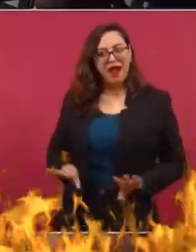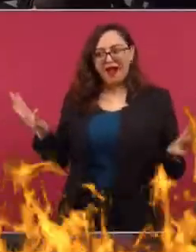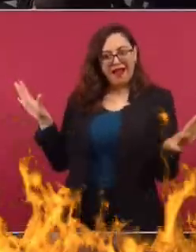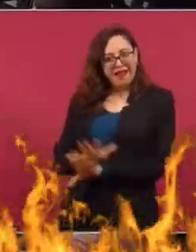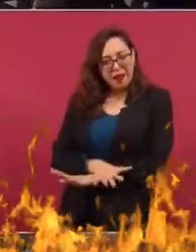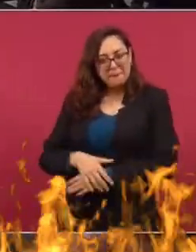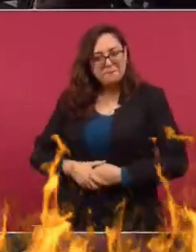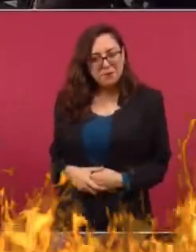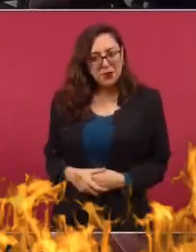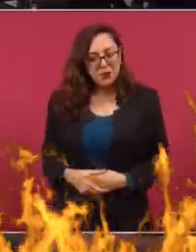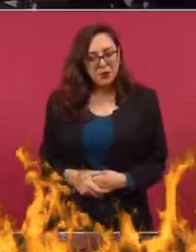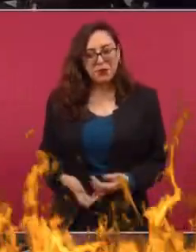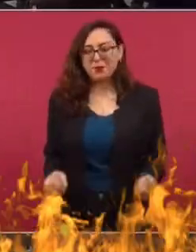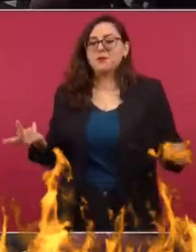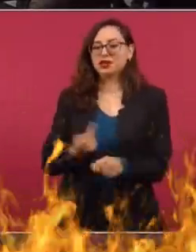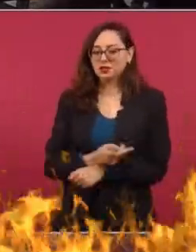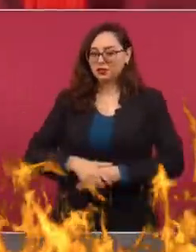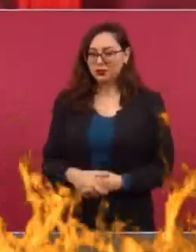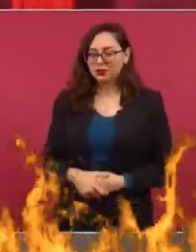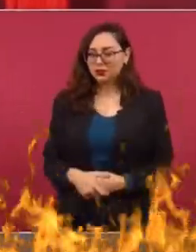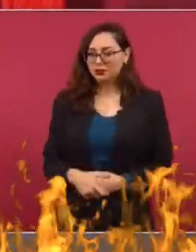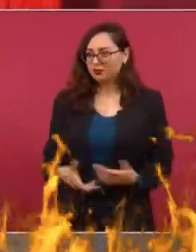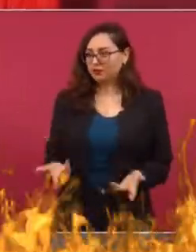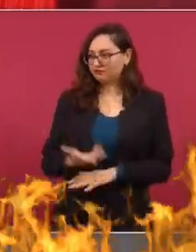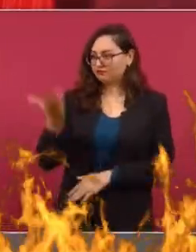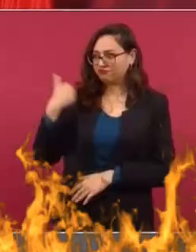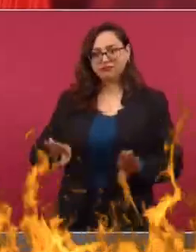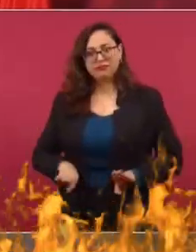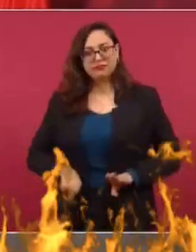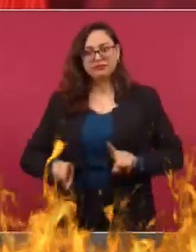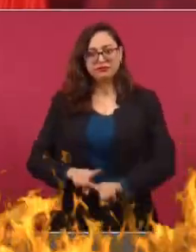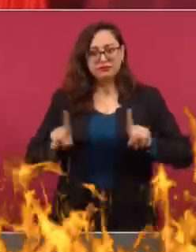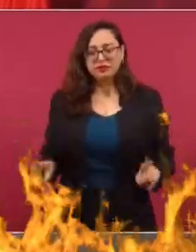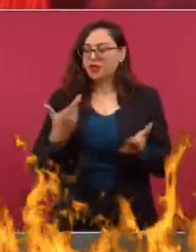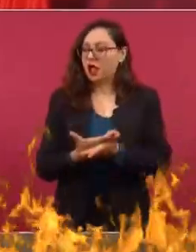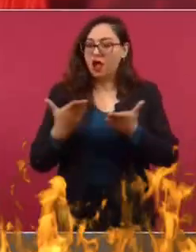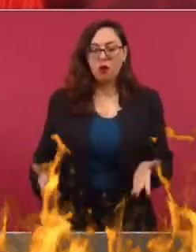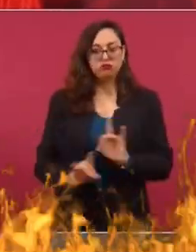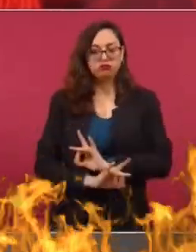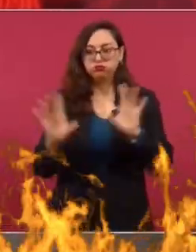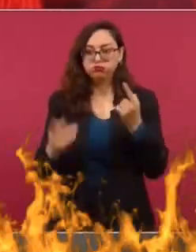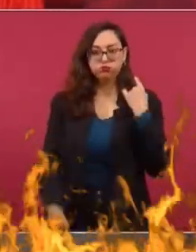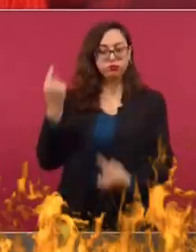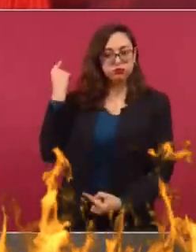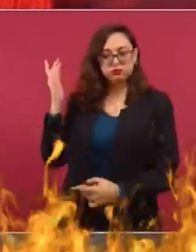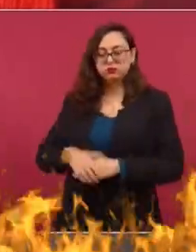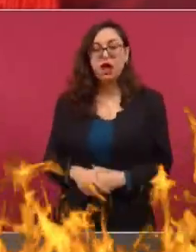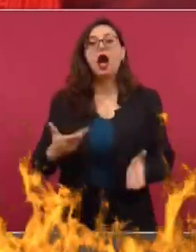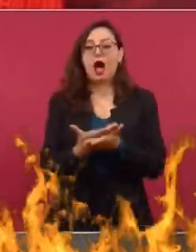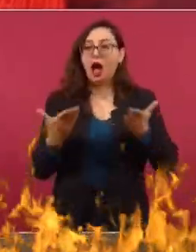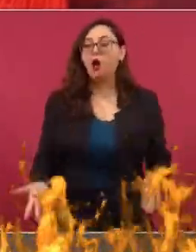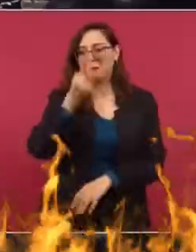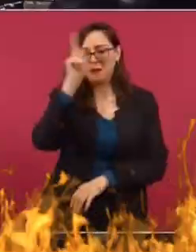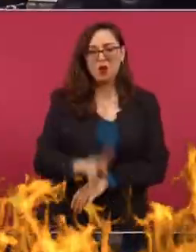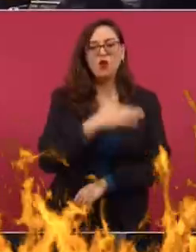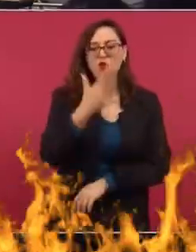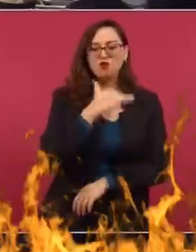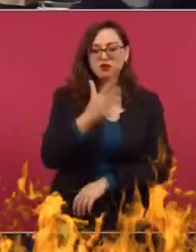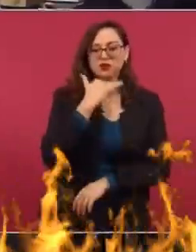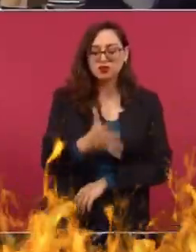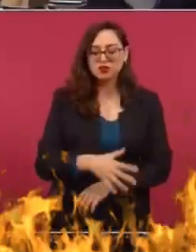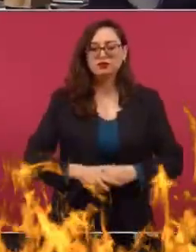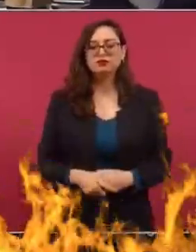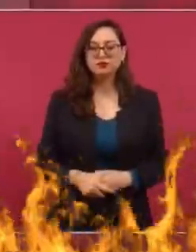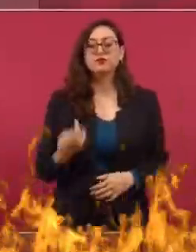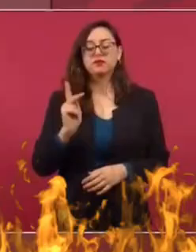Si tenían una postura oficiosa y se vuelven de repente paladines de la libertad.